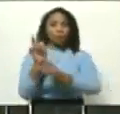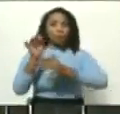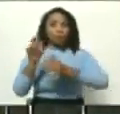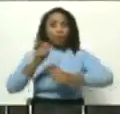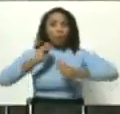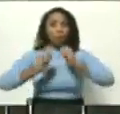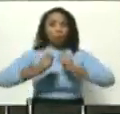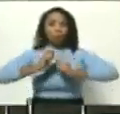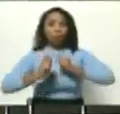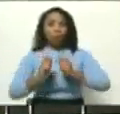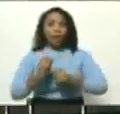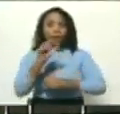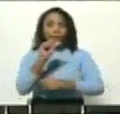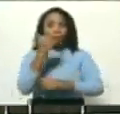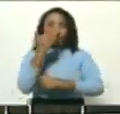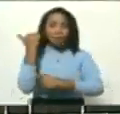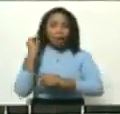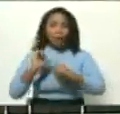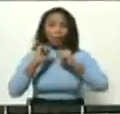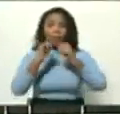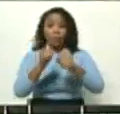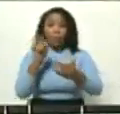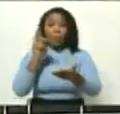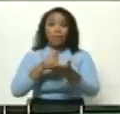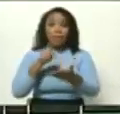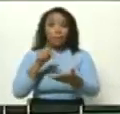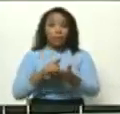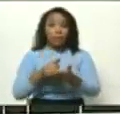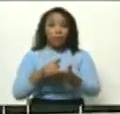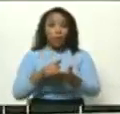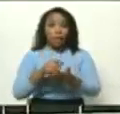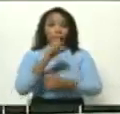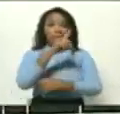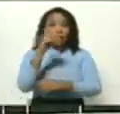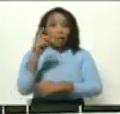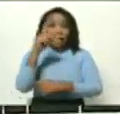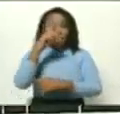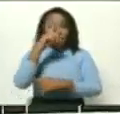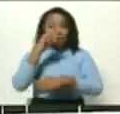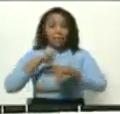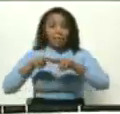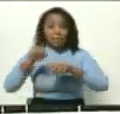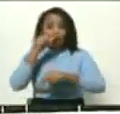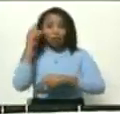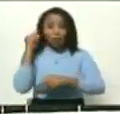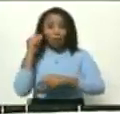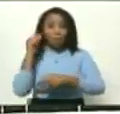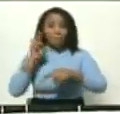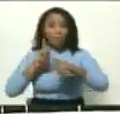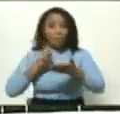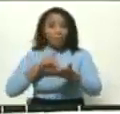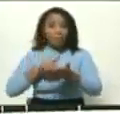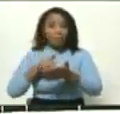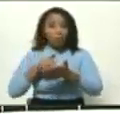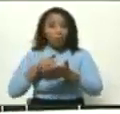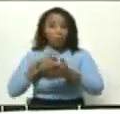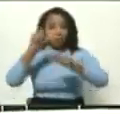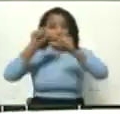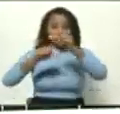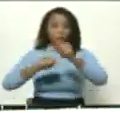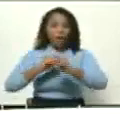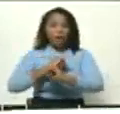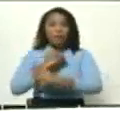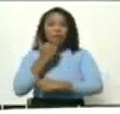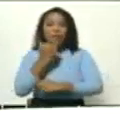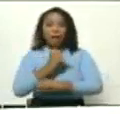semana pasada comenzamos y participaron más de 100 niños en esta audición, y tenemos unos